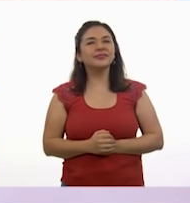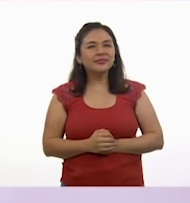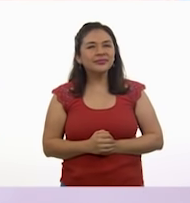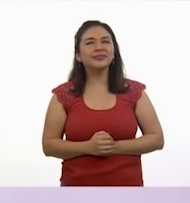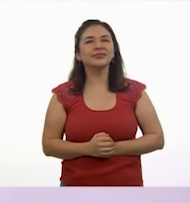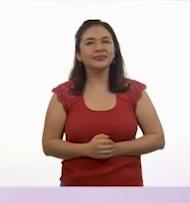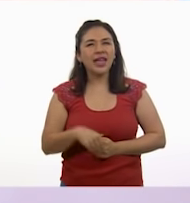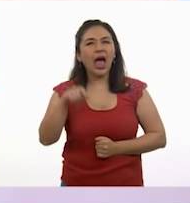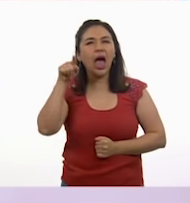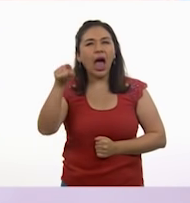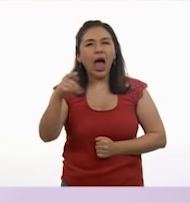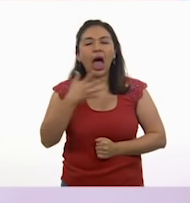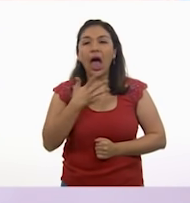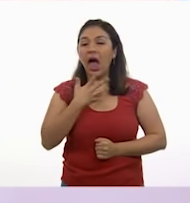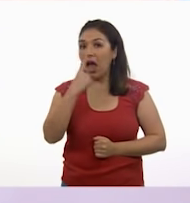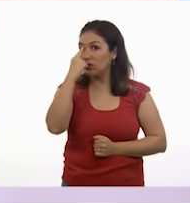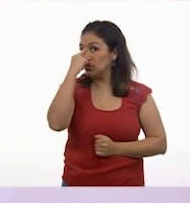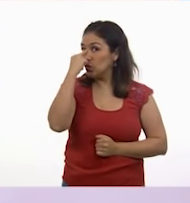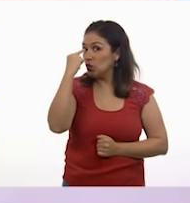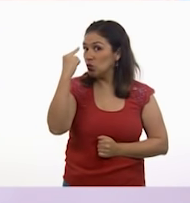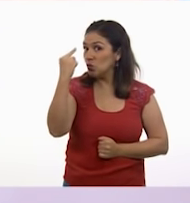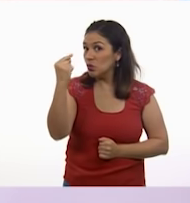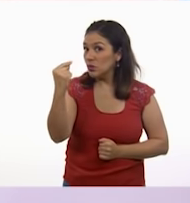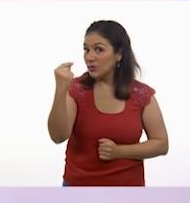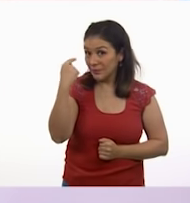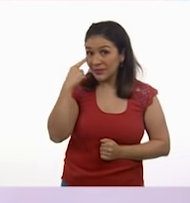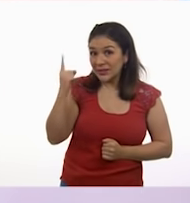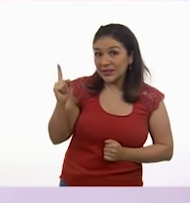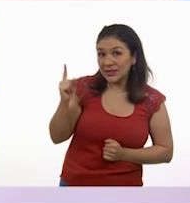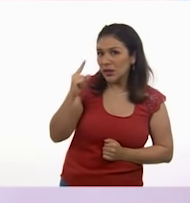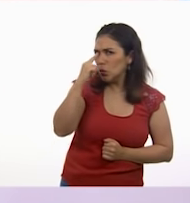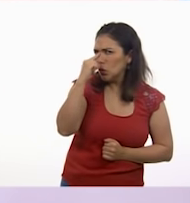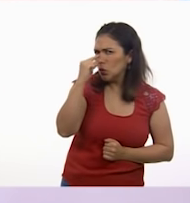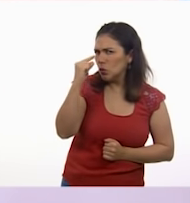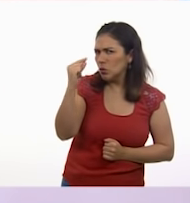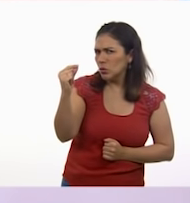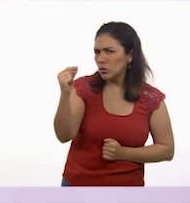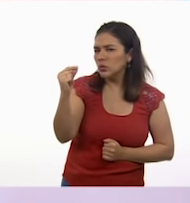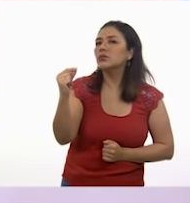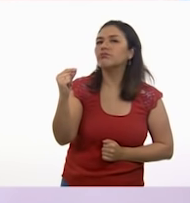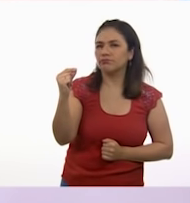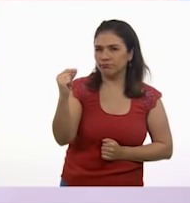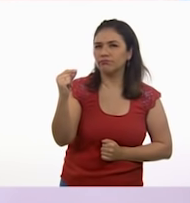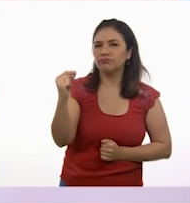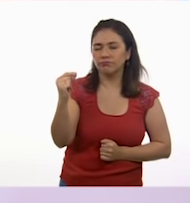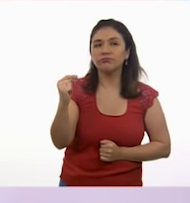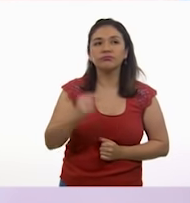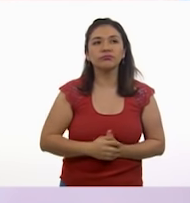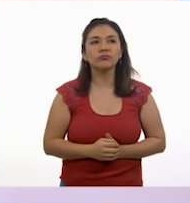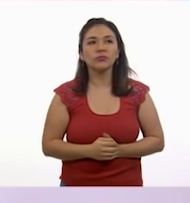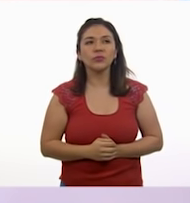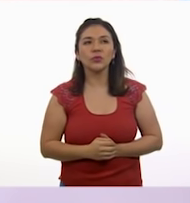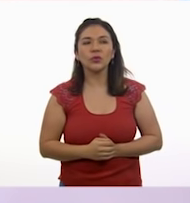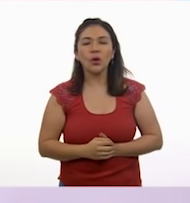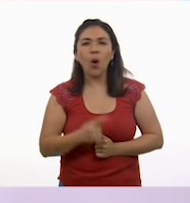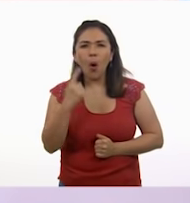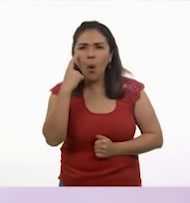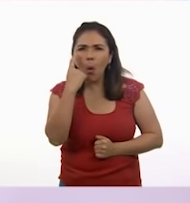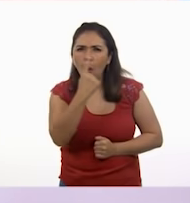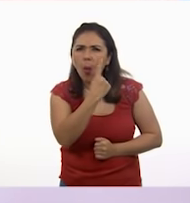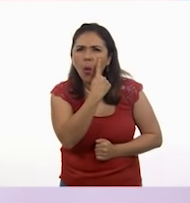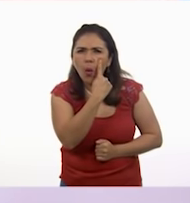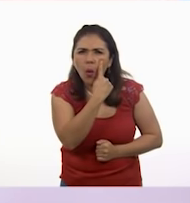tiene nariz larga ya la vieron más larga ojos cerrados